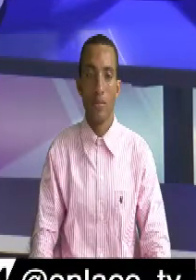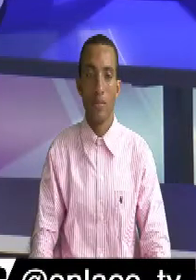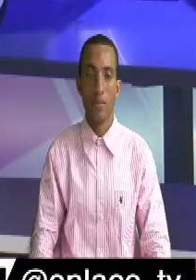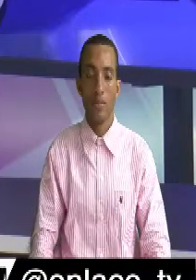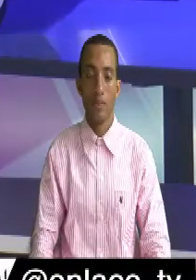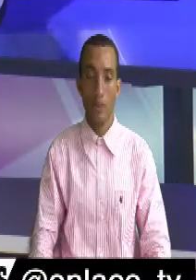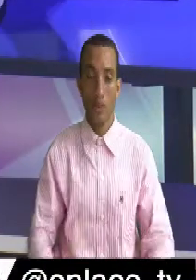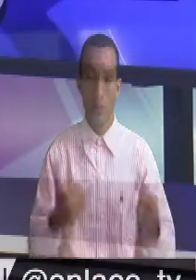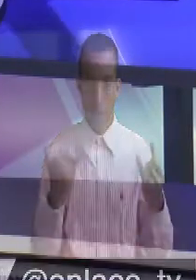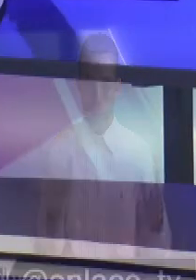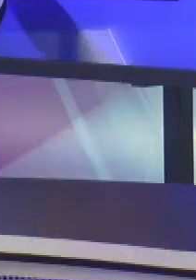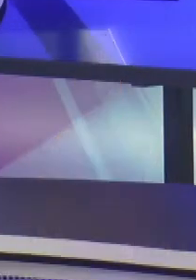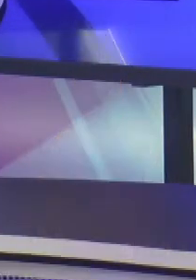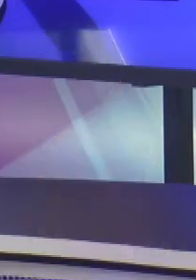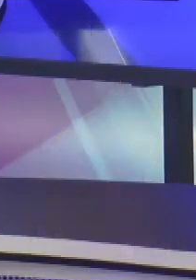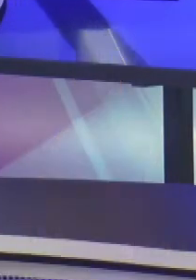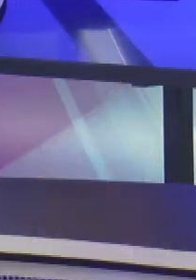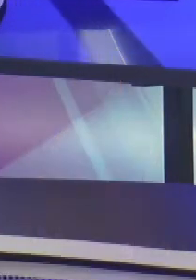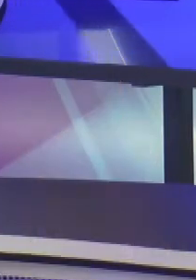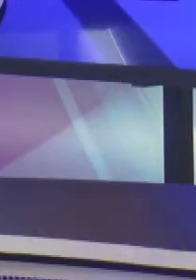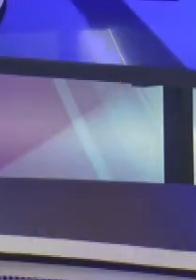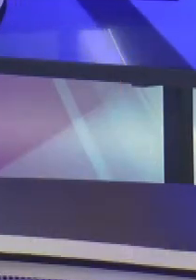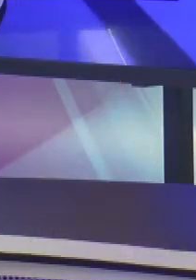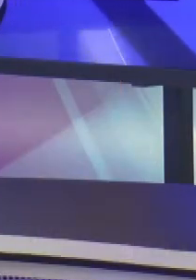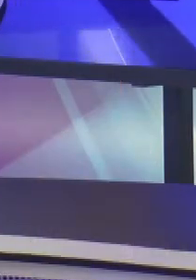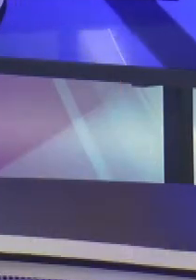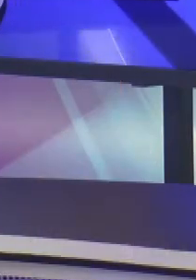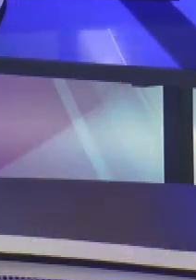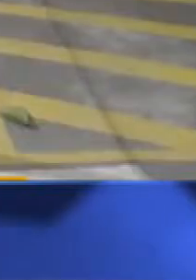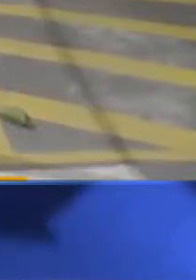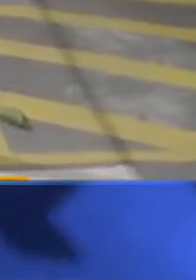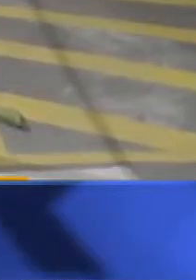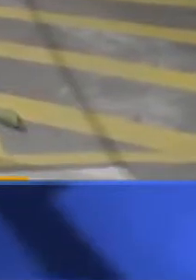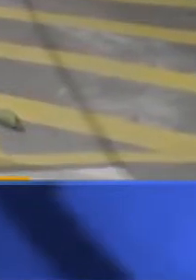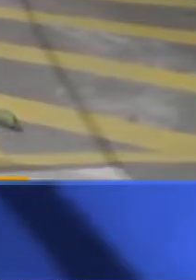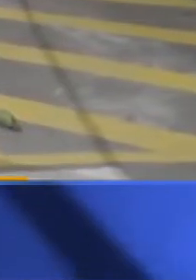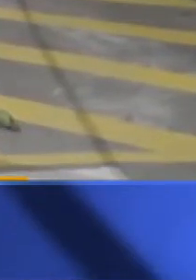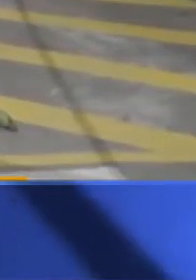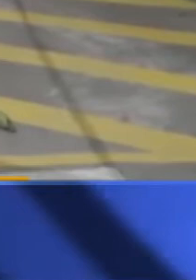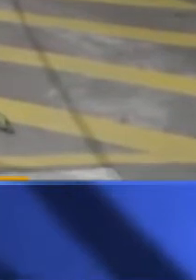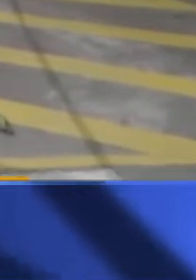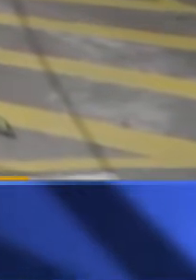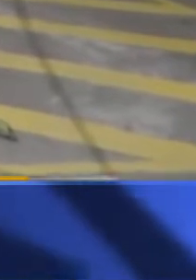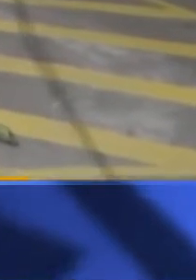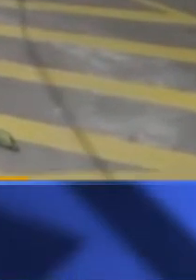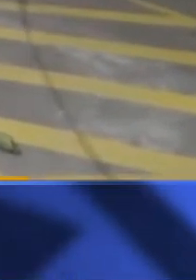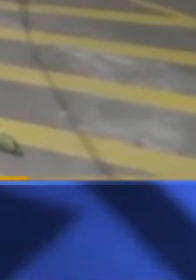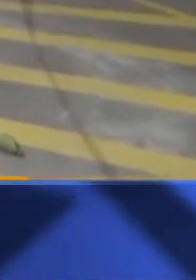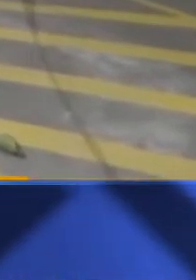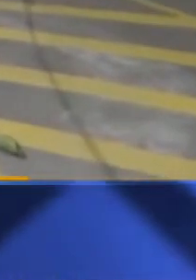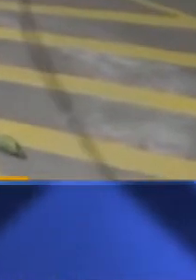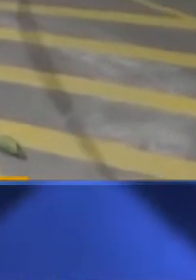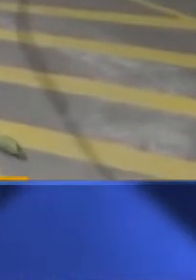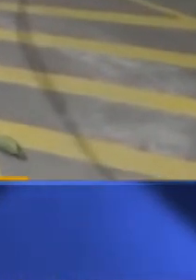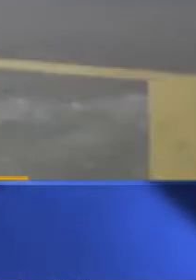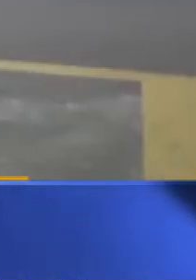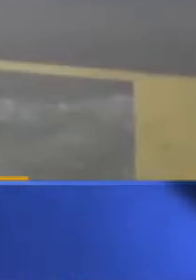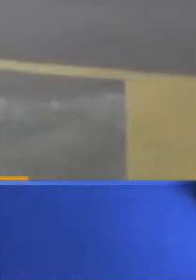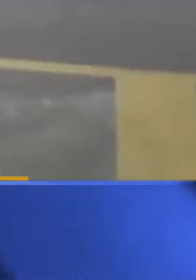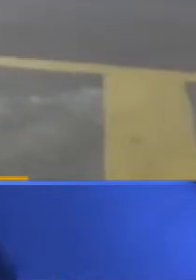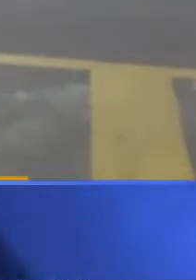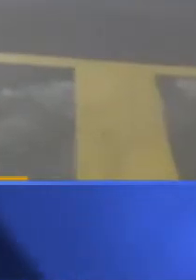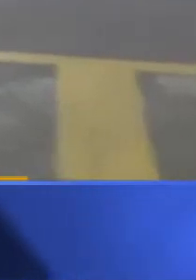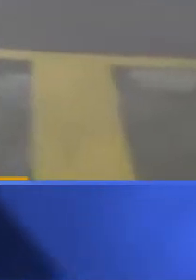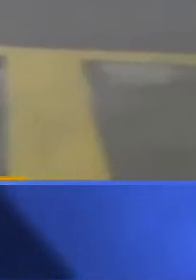Momento de hacer una pausa, pero no se muevan porque al regresar tenemos para ustedes información sobre los cambios que adelantará la tránsito en Barranca